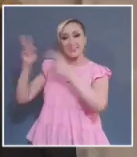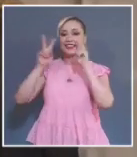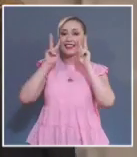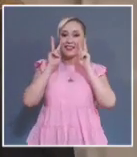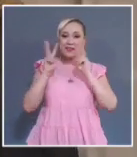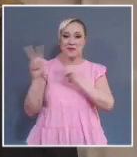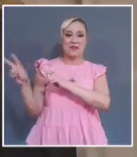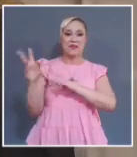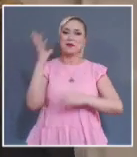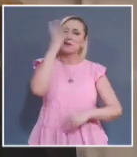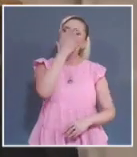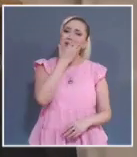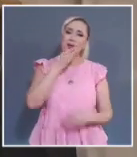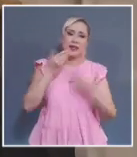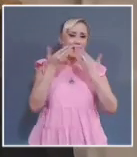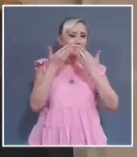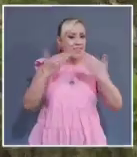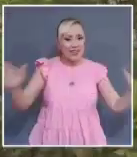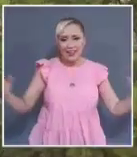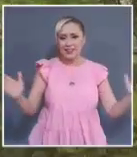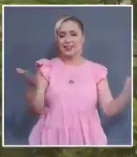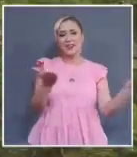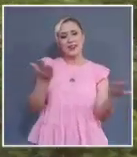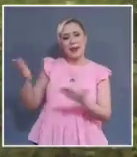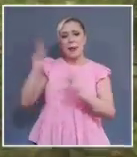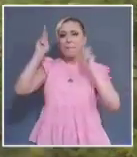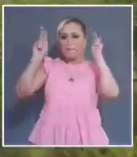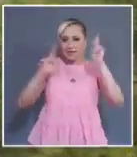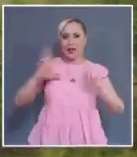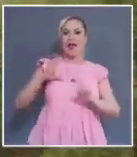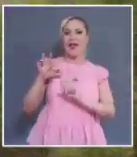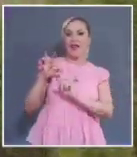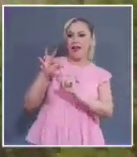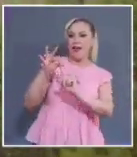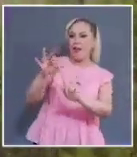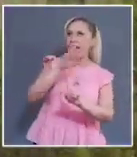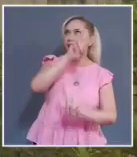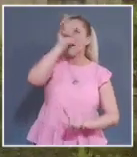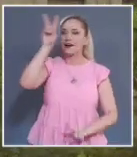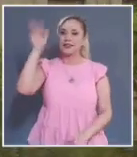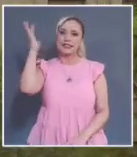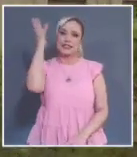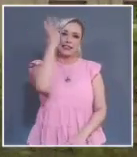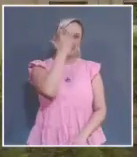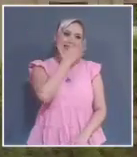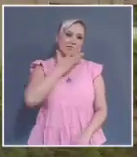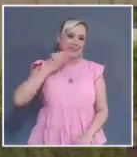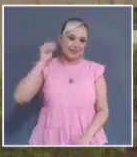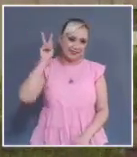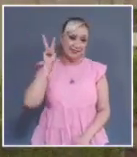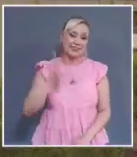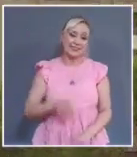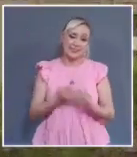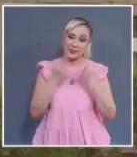Está abierto para todos en el área de visitas guiadas. Para el canal del Poder Judicial de la Federación, Marta